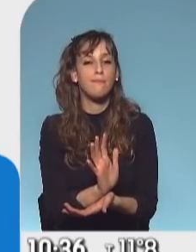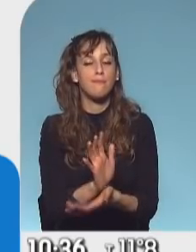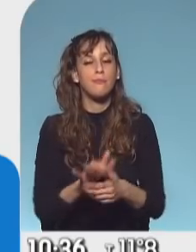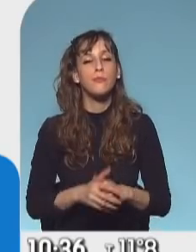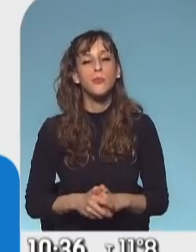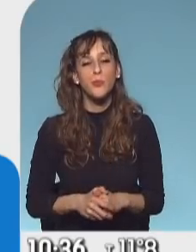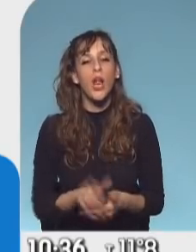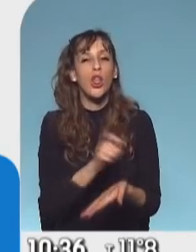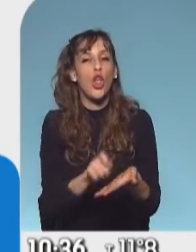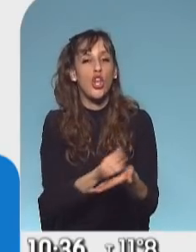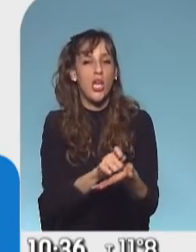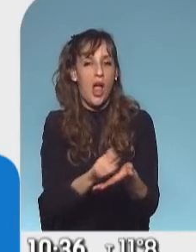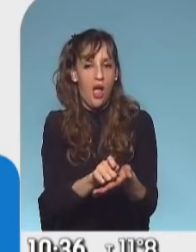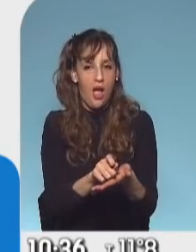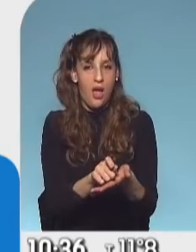famosa